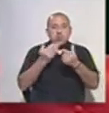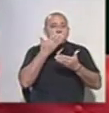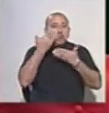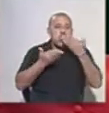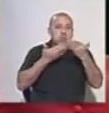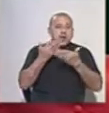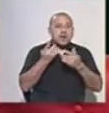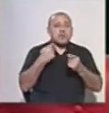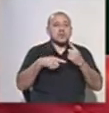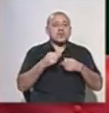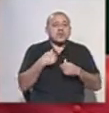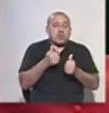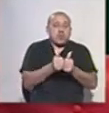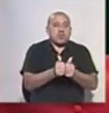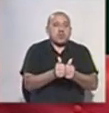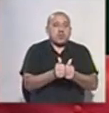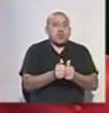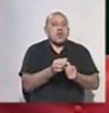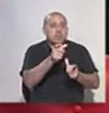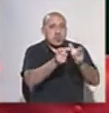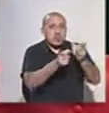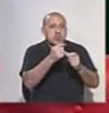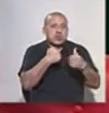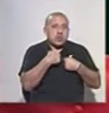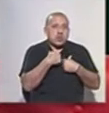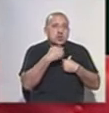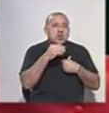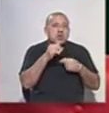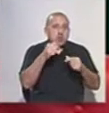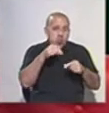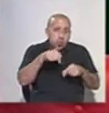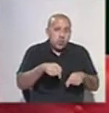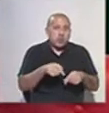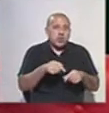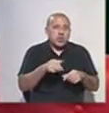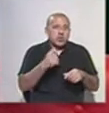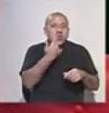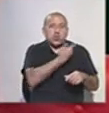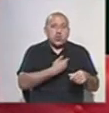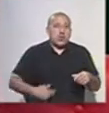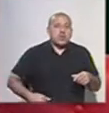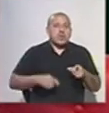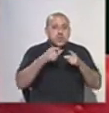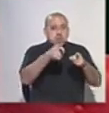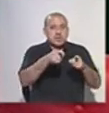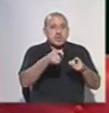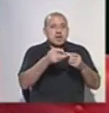acompañados, uh-huh. Y con muy buena gente, que eran los mega que son al día de hoy, los dueños de esa murga. Y